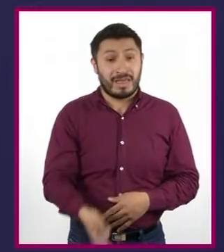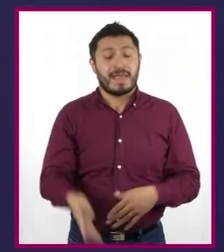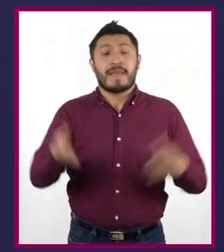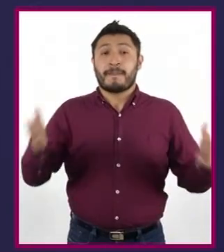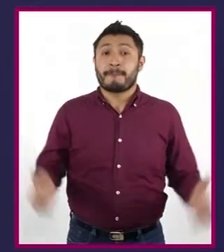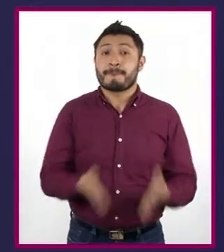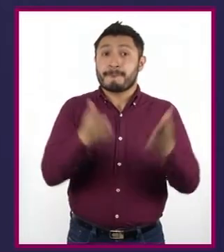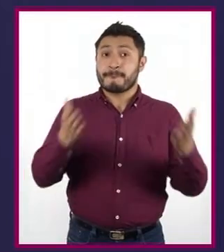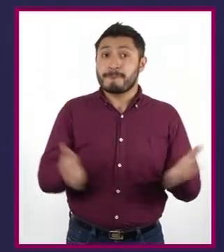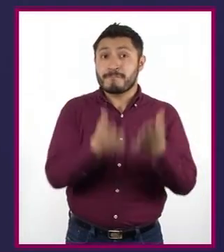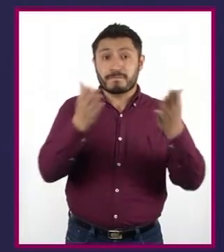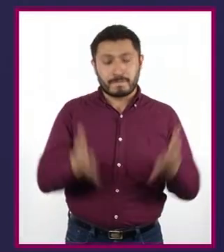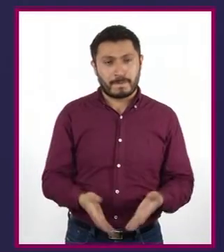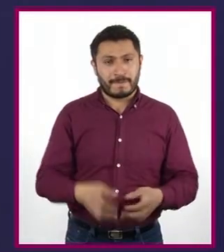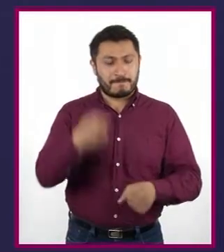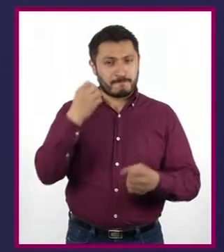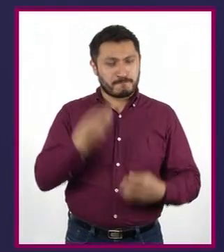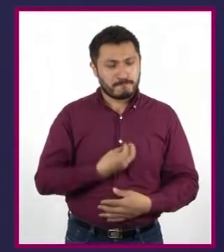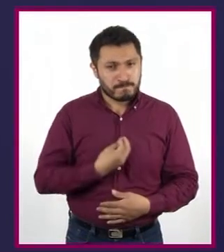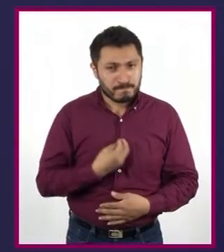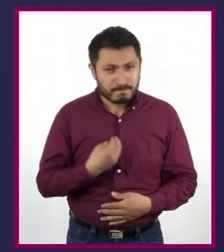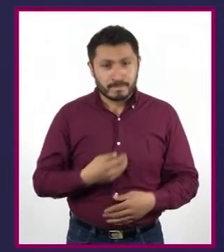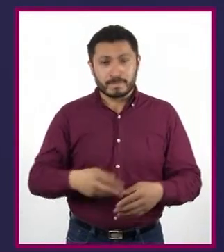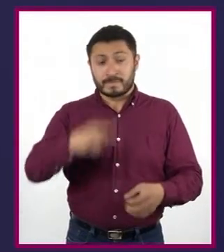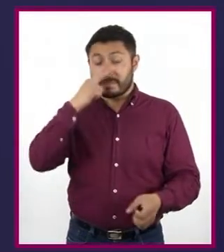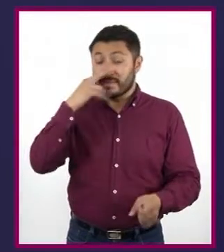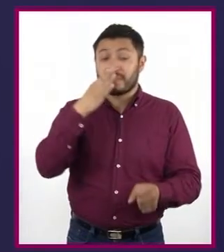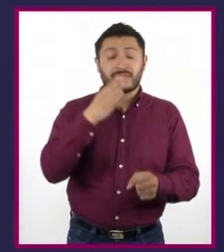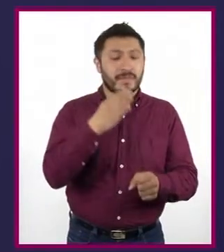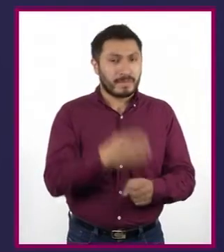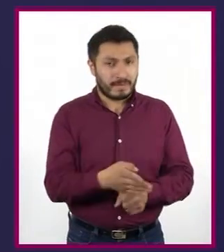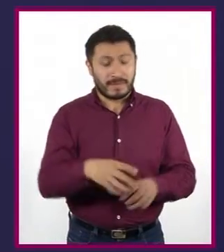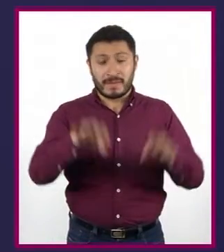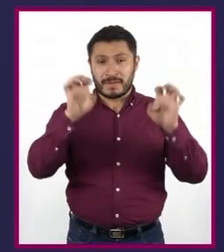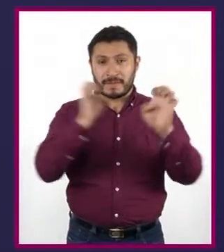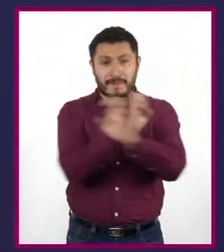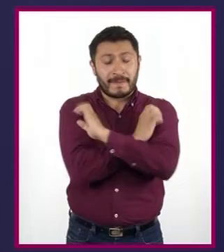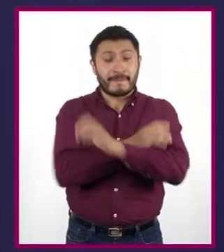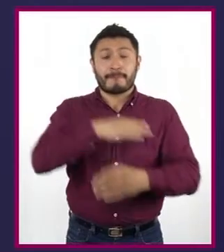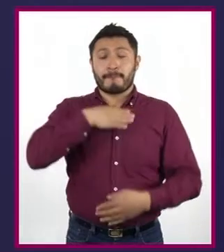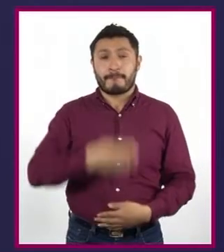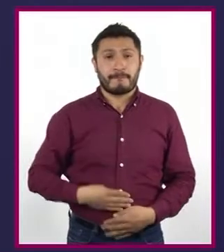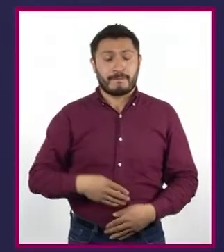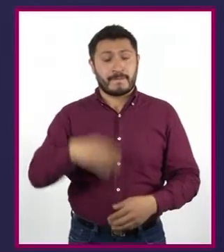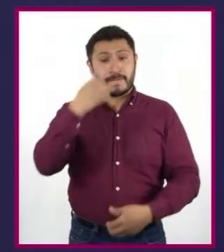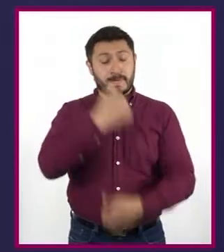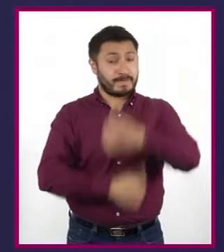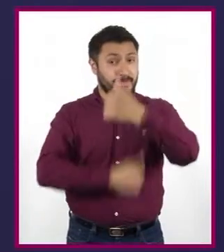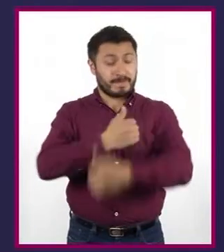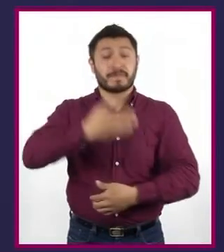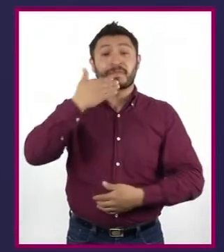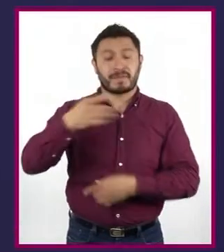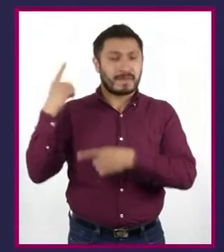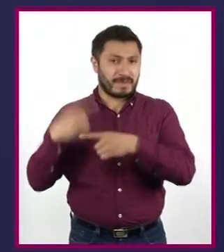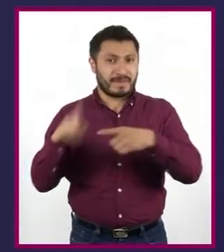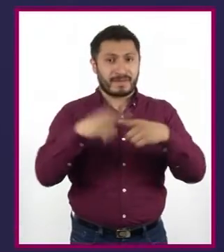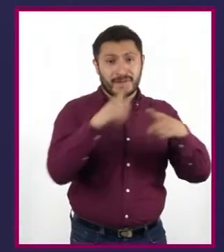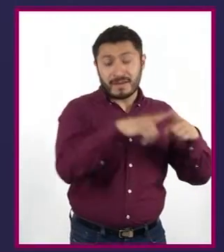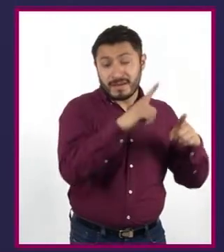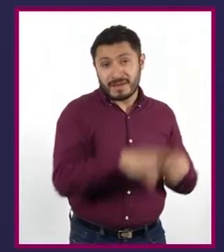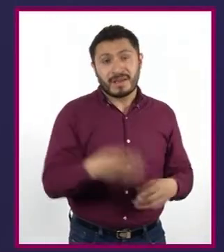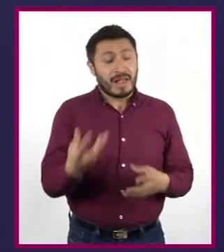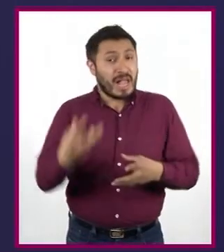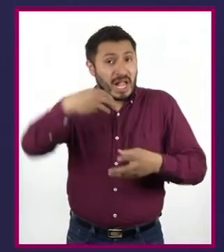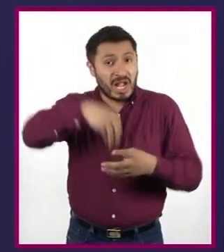sean sostenibles, resistentes, responsables, éticos, justos, competitivos, diversos,